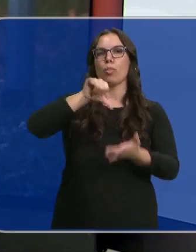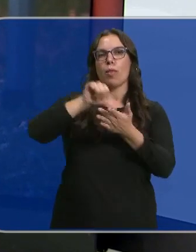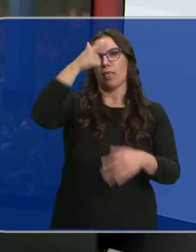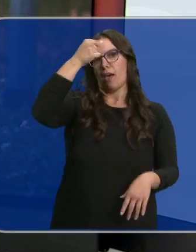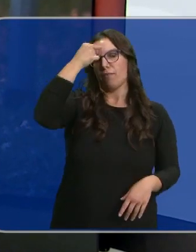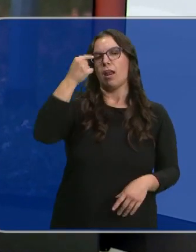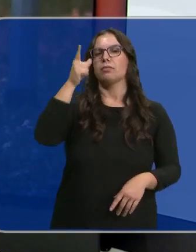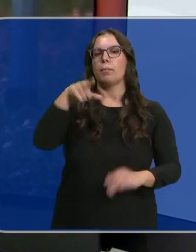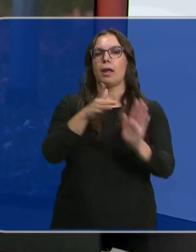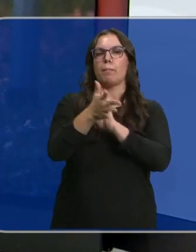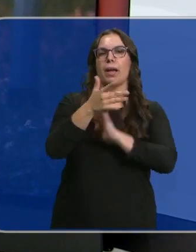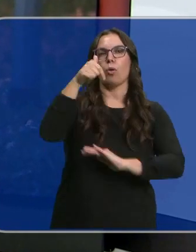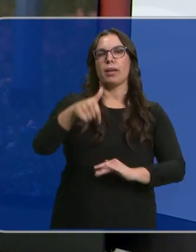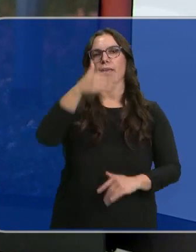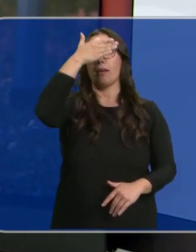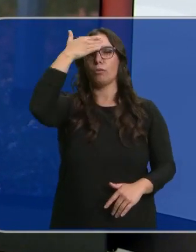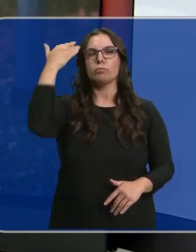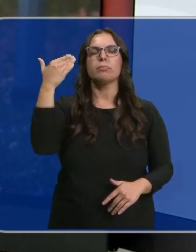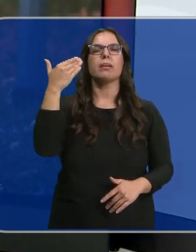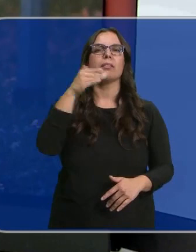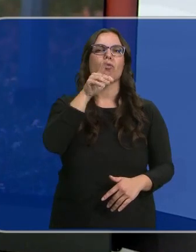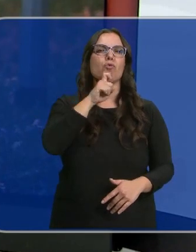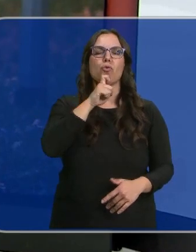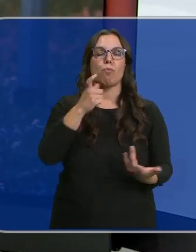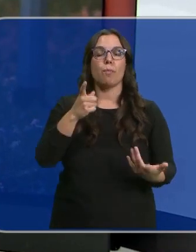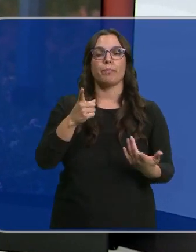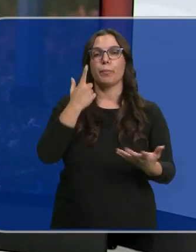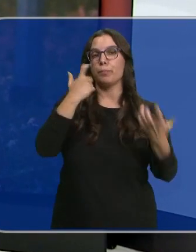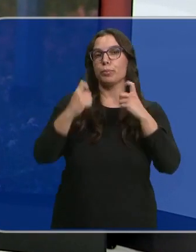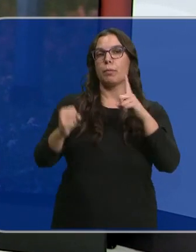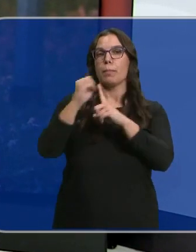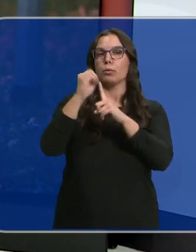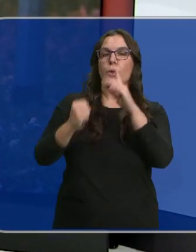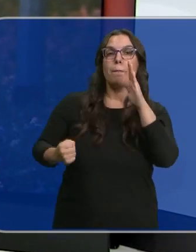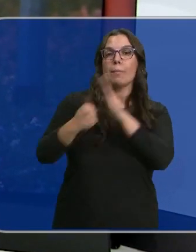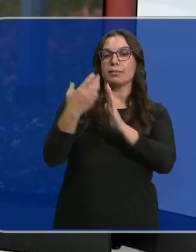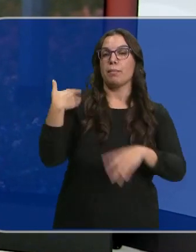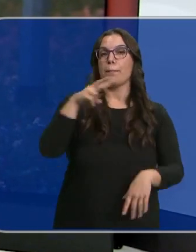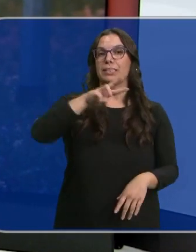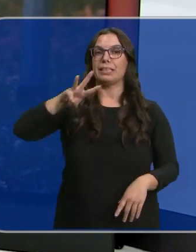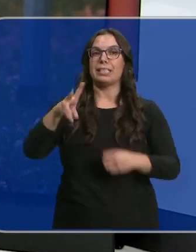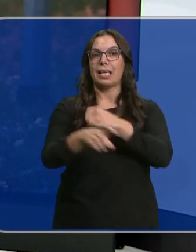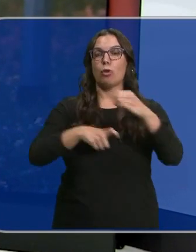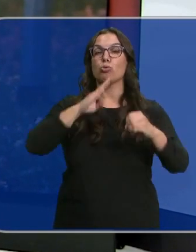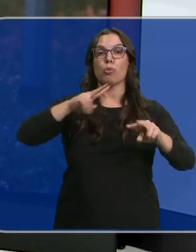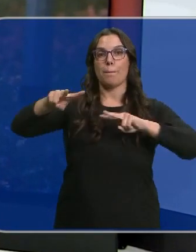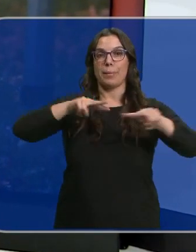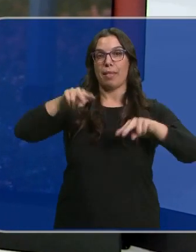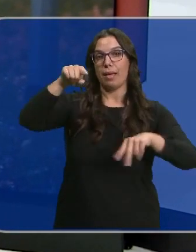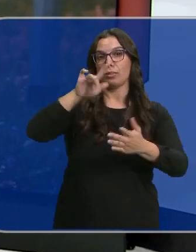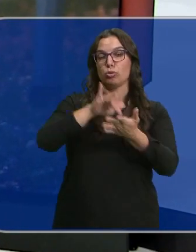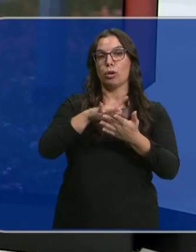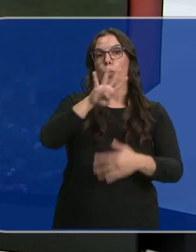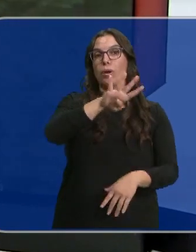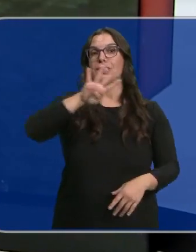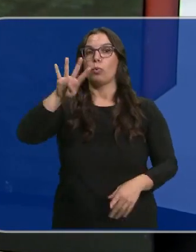verano en nuestra comunidad. Uno de los datos destacados, la temperatura máxima que se ha registrado. Fue el pasado 23 de agosto en Miranda de Ebro, donde se